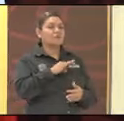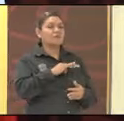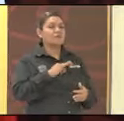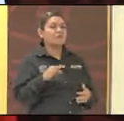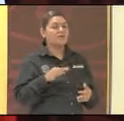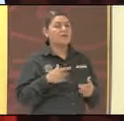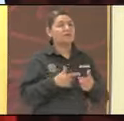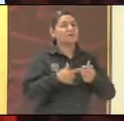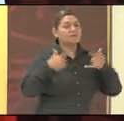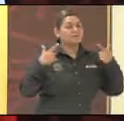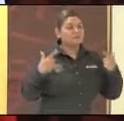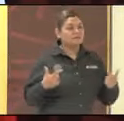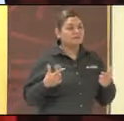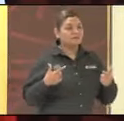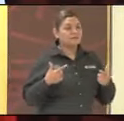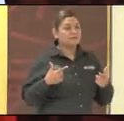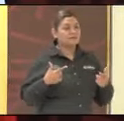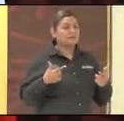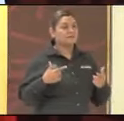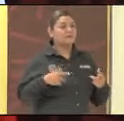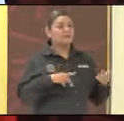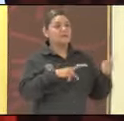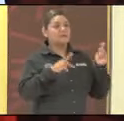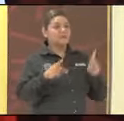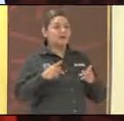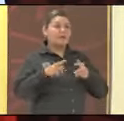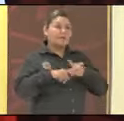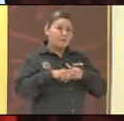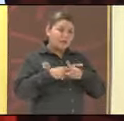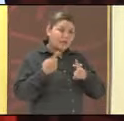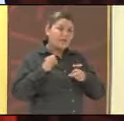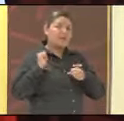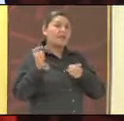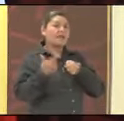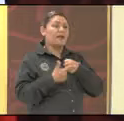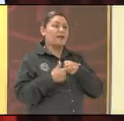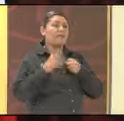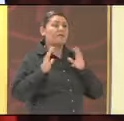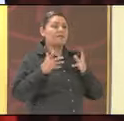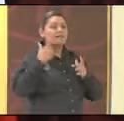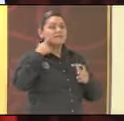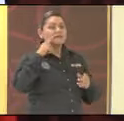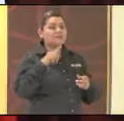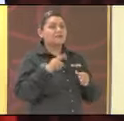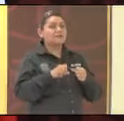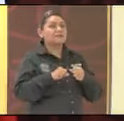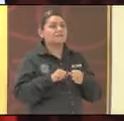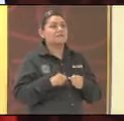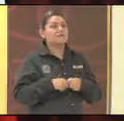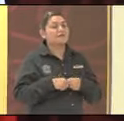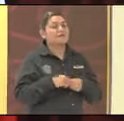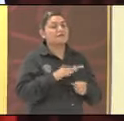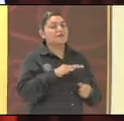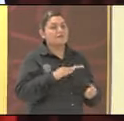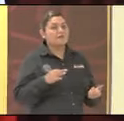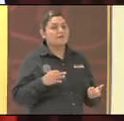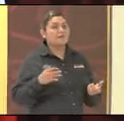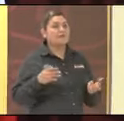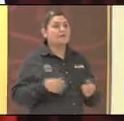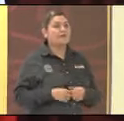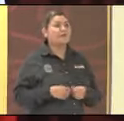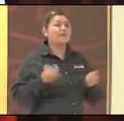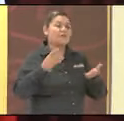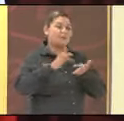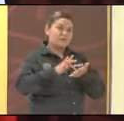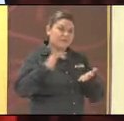los grandes proyectos, pues siempre empiezan por algo, por iniciarlo, y pues en eso estamos, ¿verdad? Y pues,